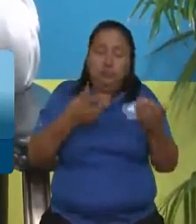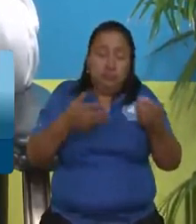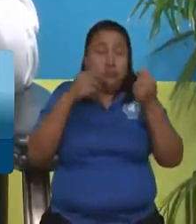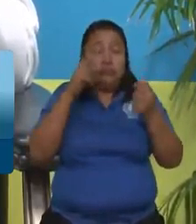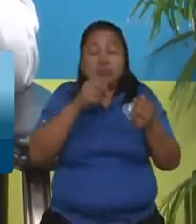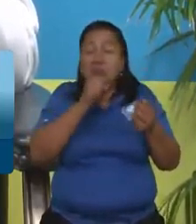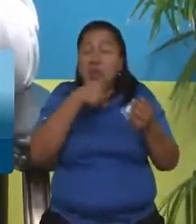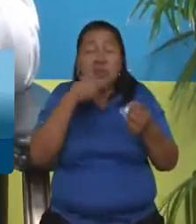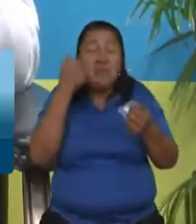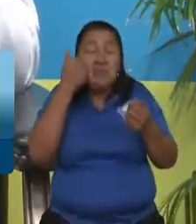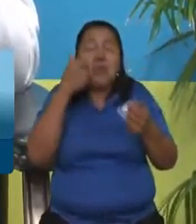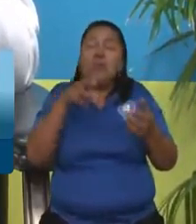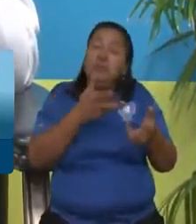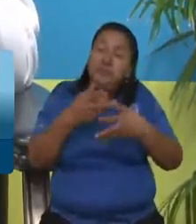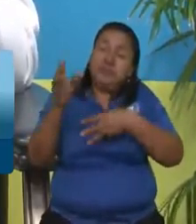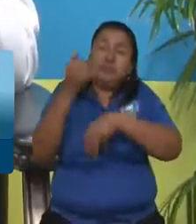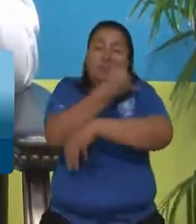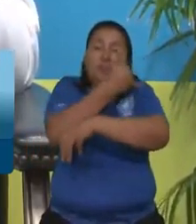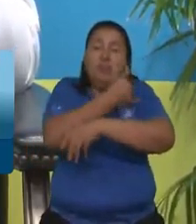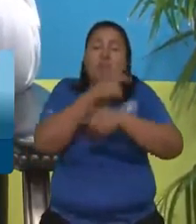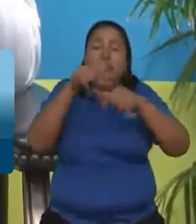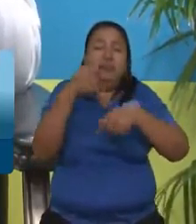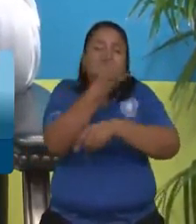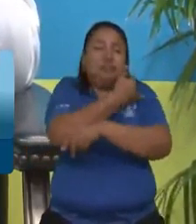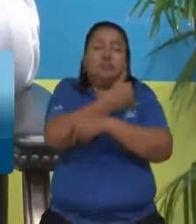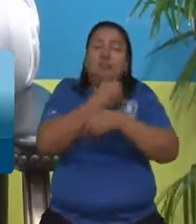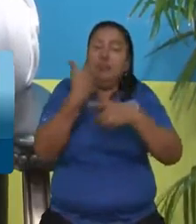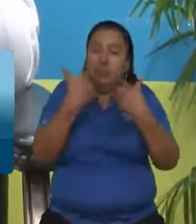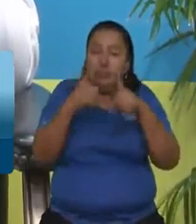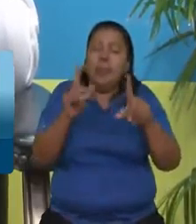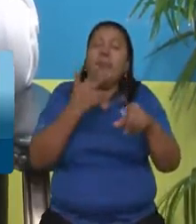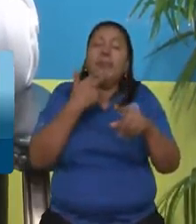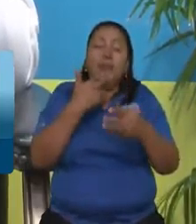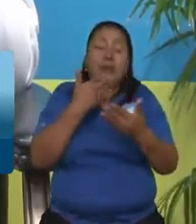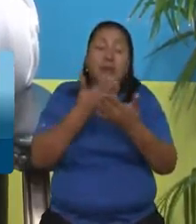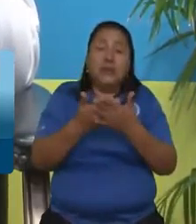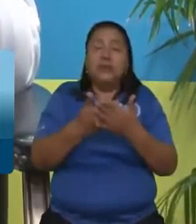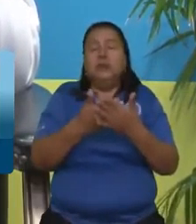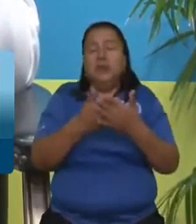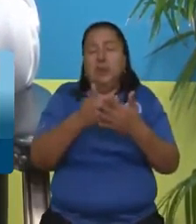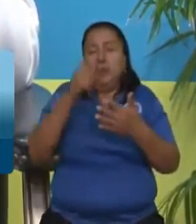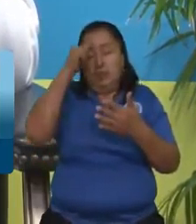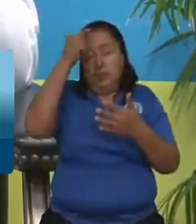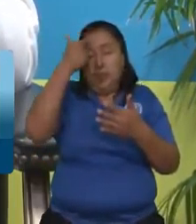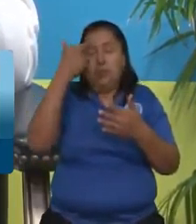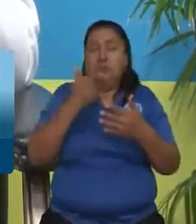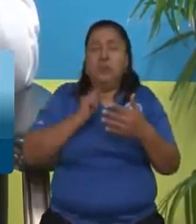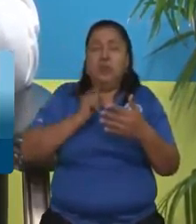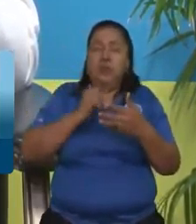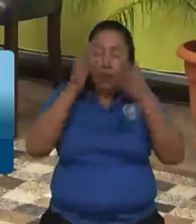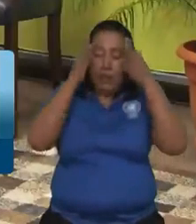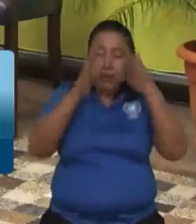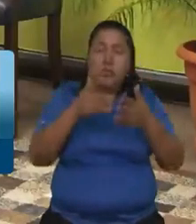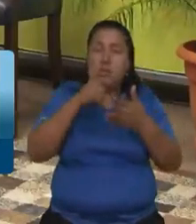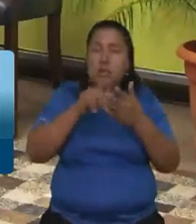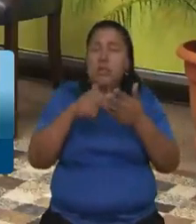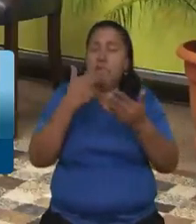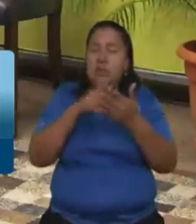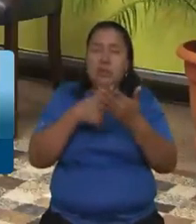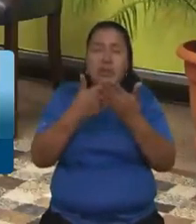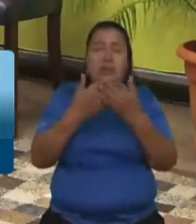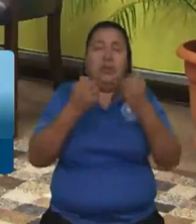Lenin. Pero los niños tienen que ser llevados por otras personas. Los ancianos, igual, son como niños grandes nada más. Sí. Entonces, si uno